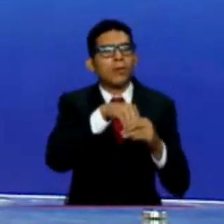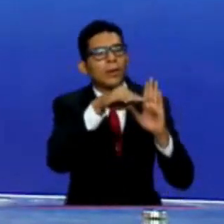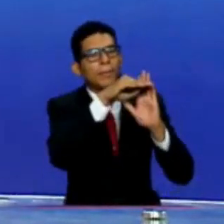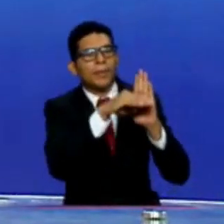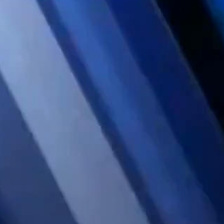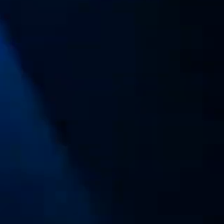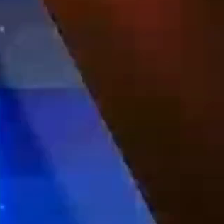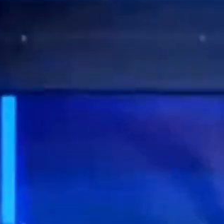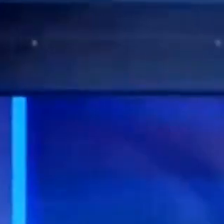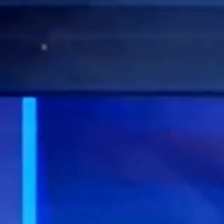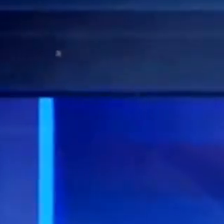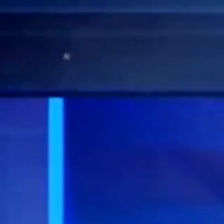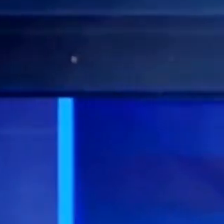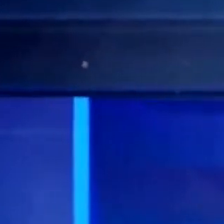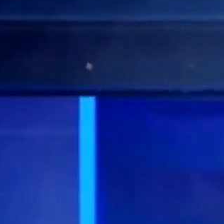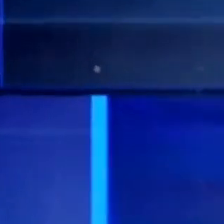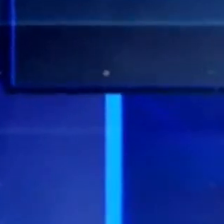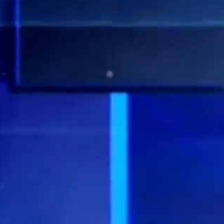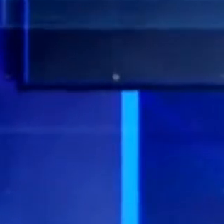lista?